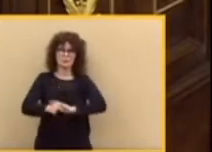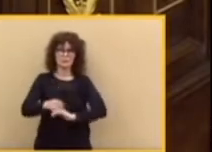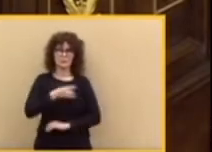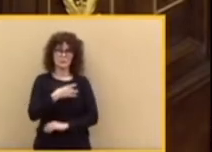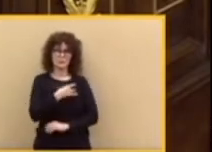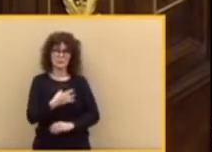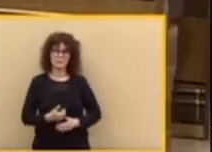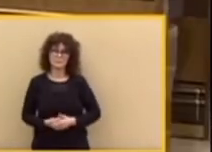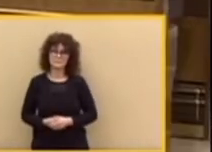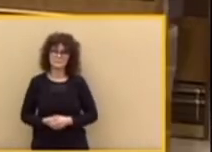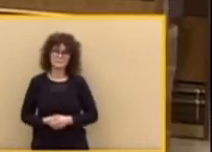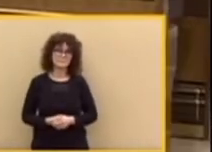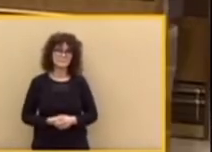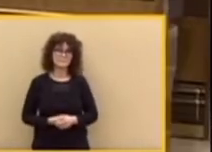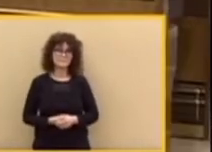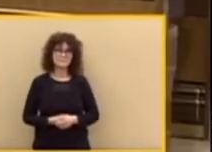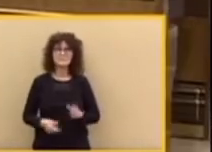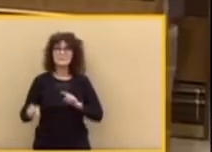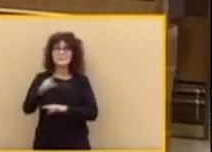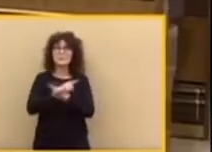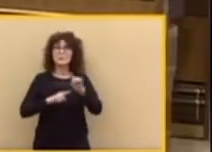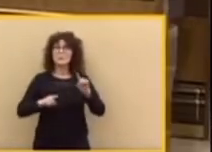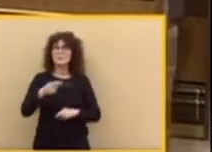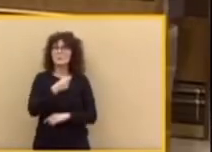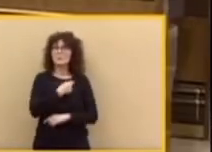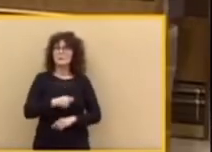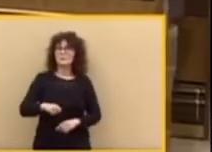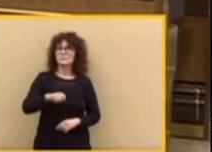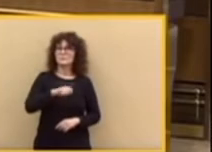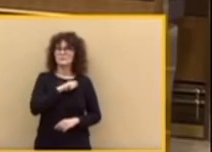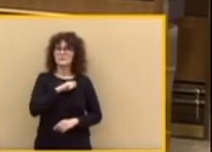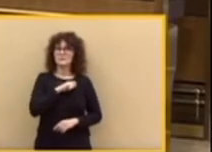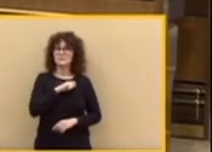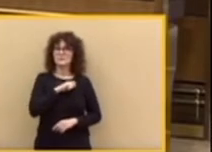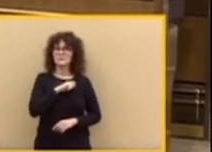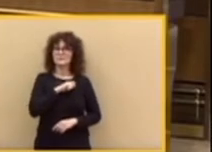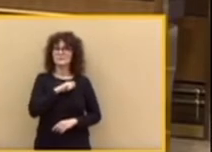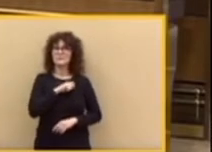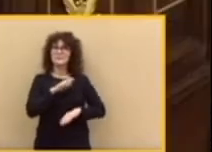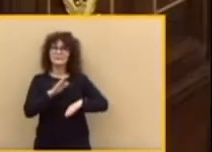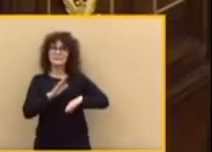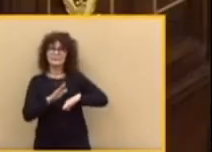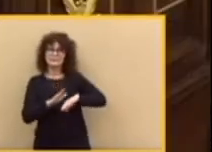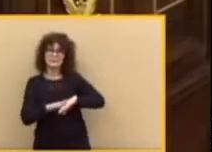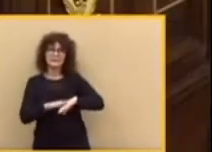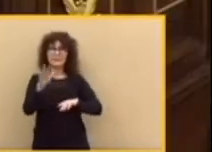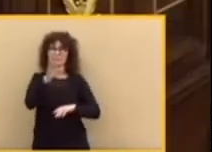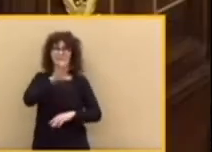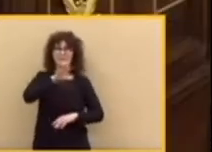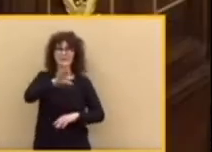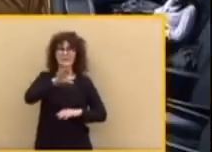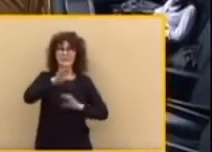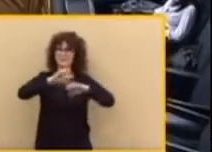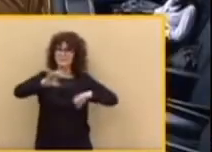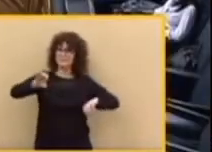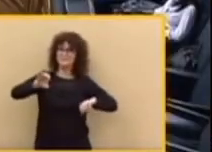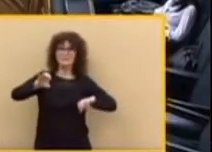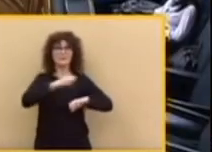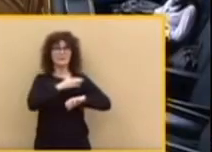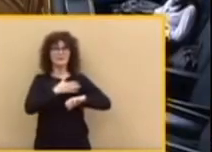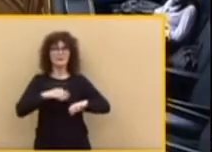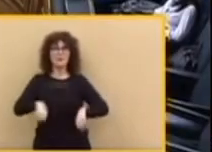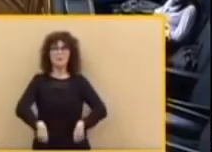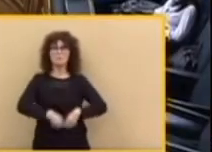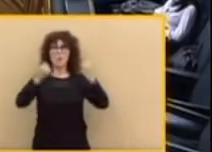el problema de españa no es sólo que la izquierda y los nacionalistas pretendan destruir la convivencia el problema el problema